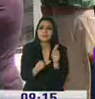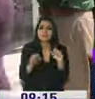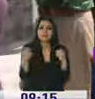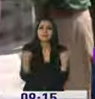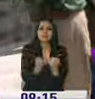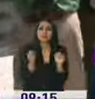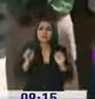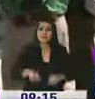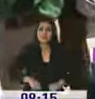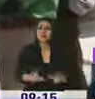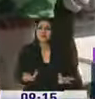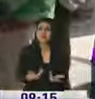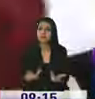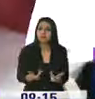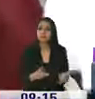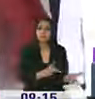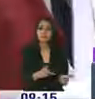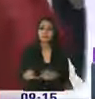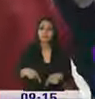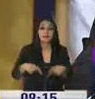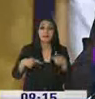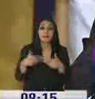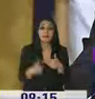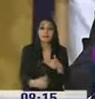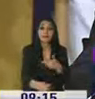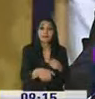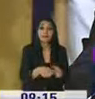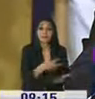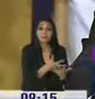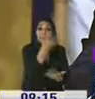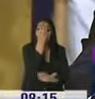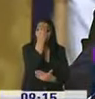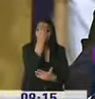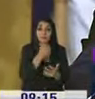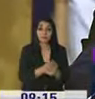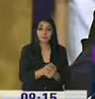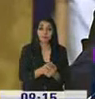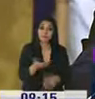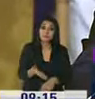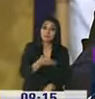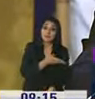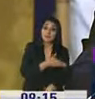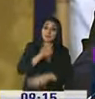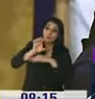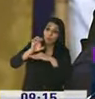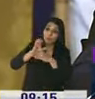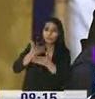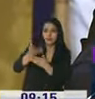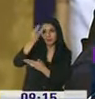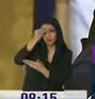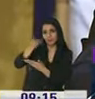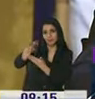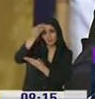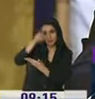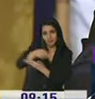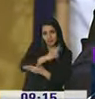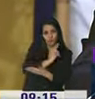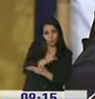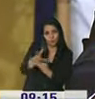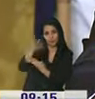social conocido como Plan Toda Una Vida. Y nos permiten también ofrecerles en esta ocasión